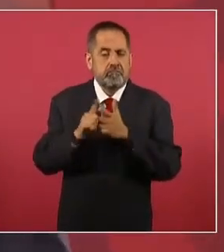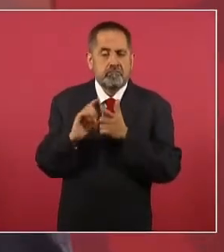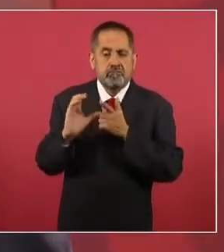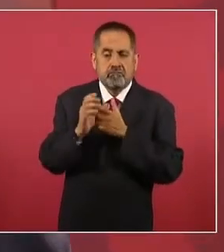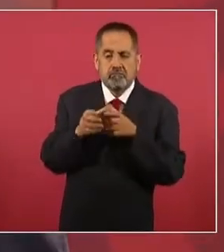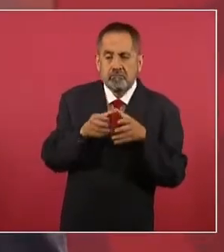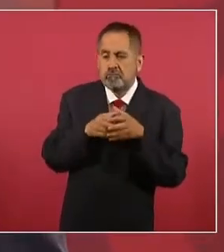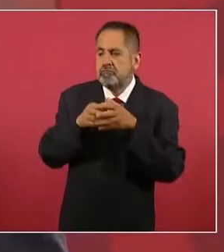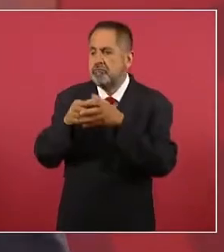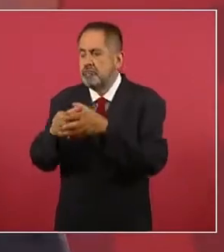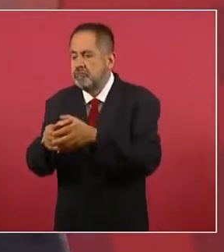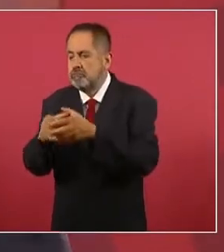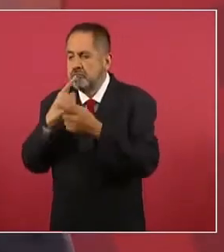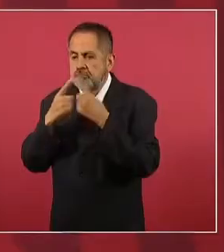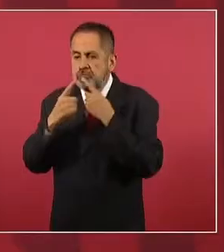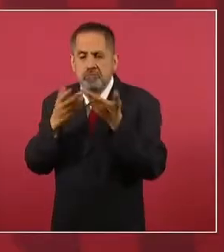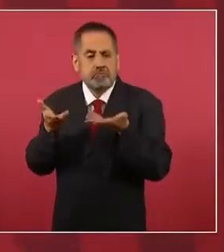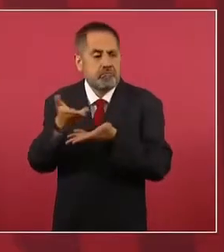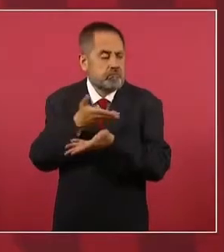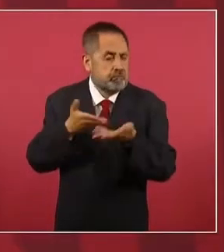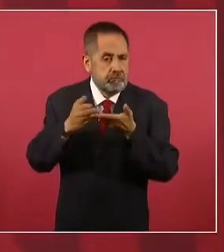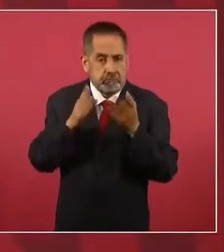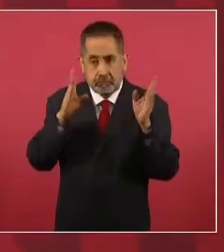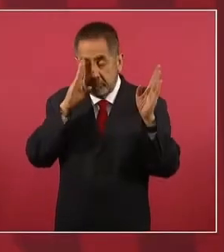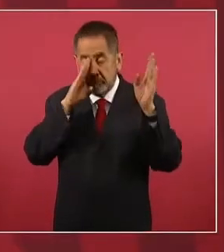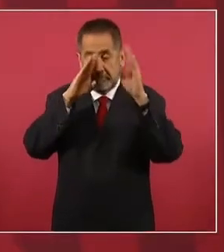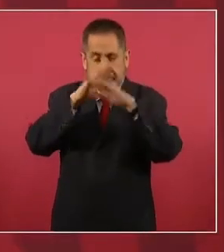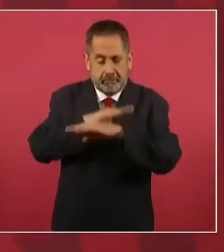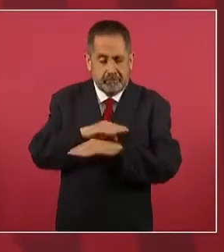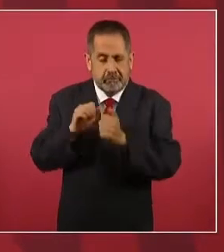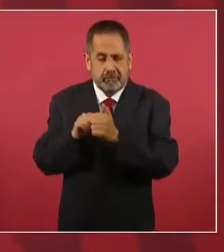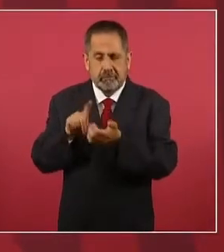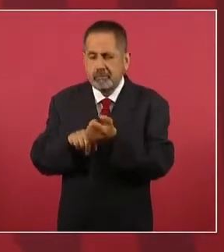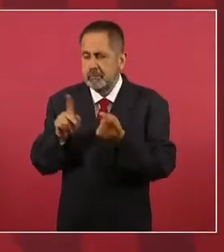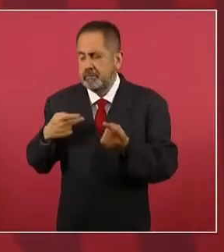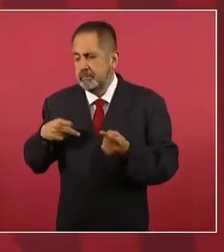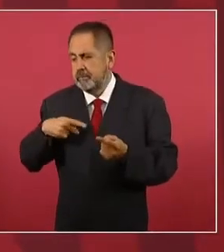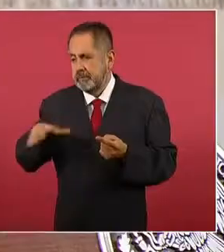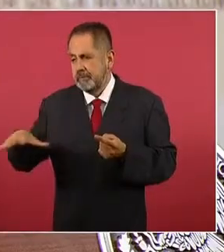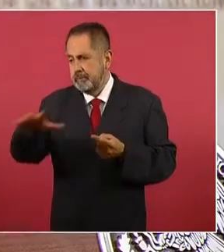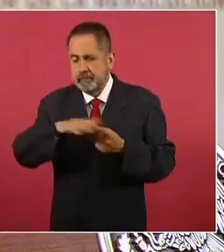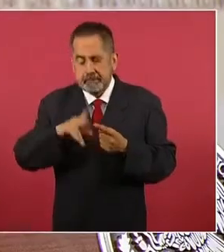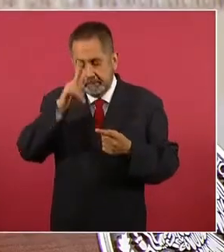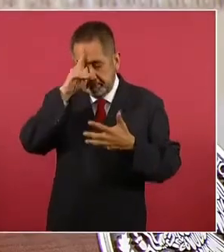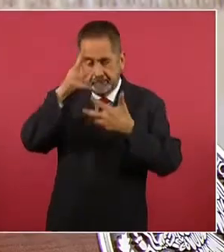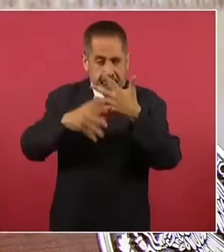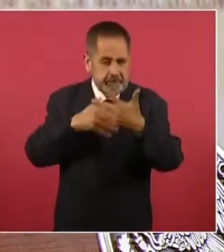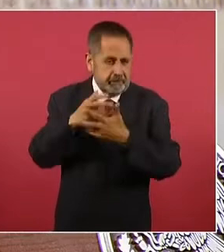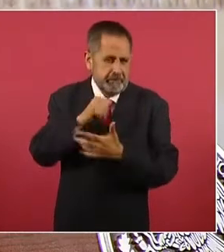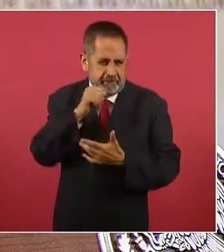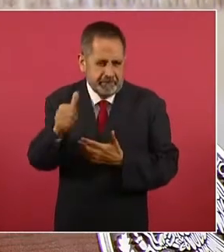para conciliar a los pueblos, que no haya violencia, que no haya